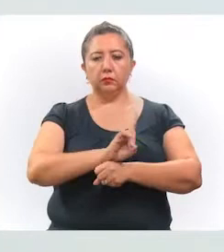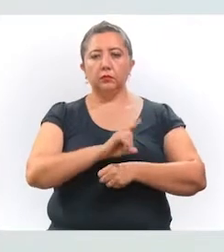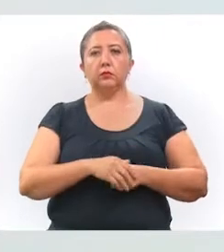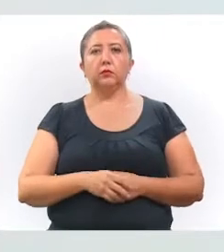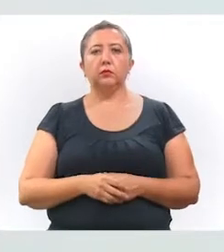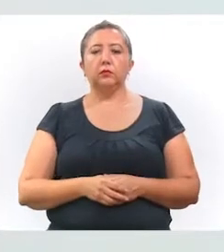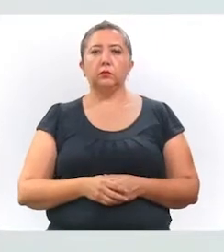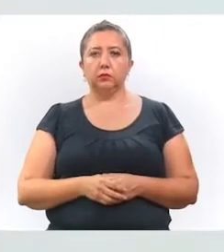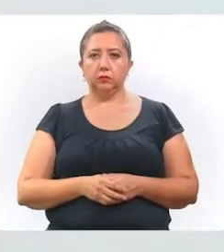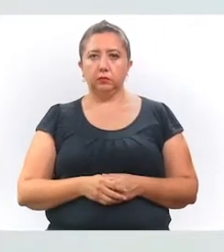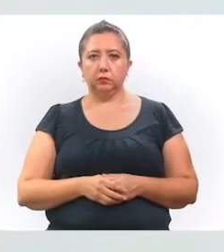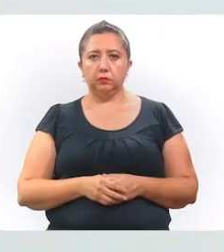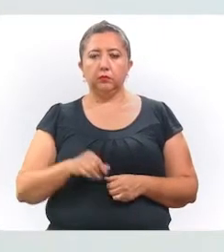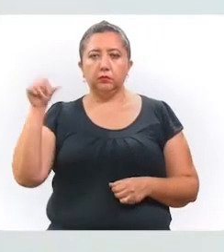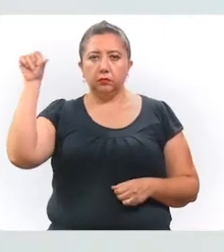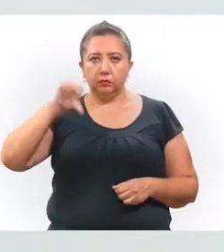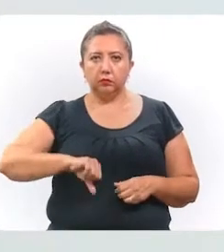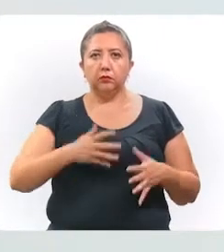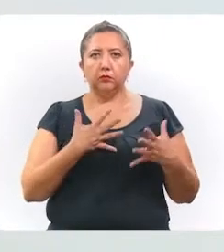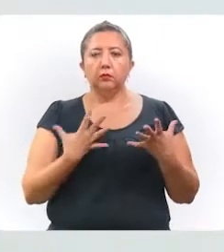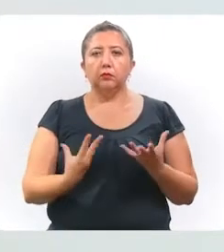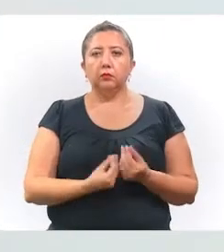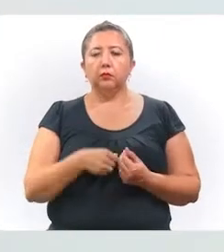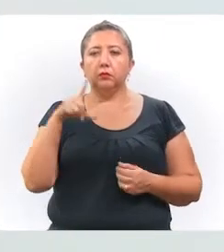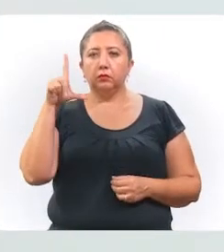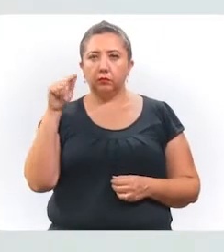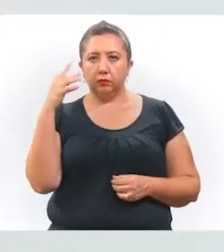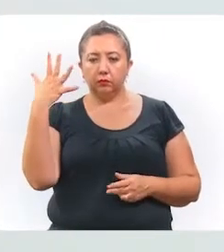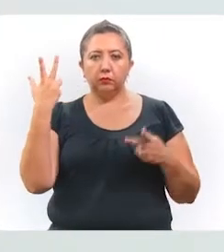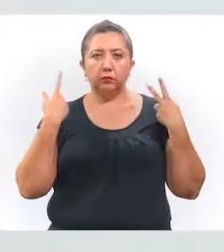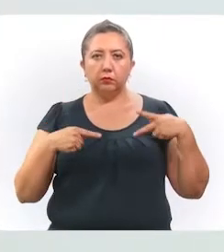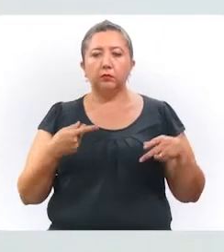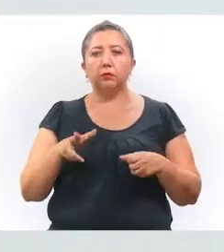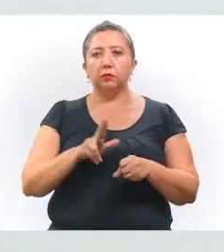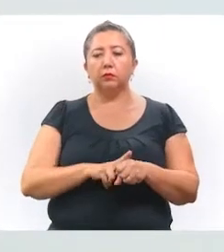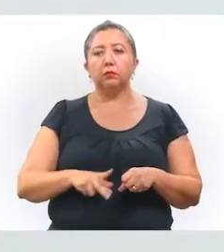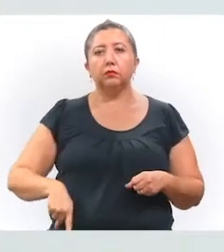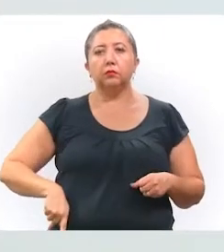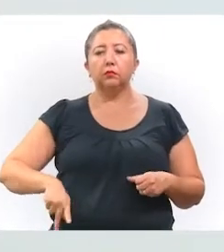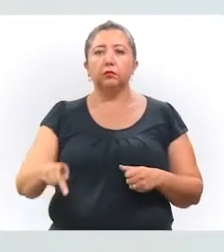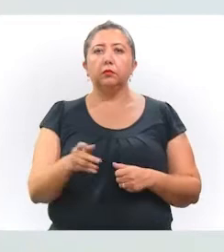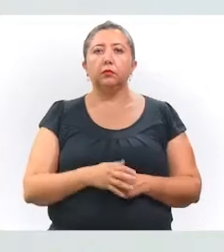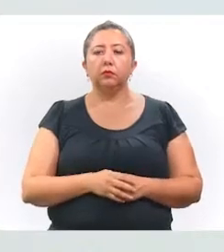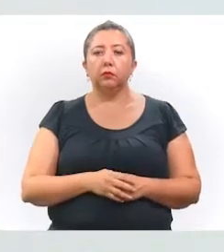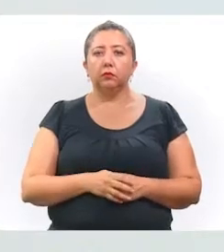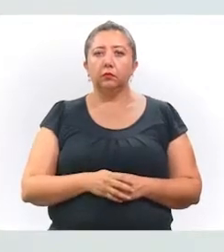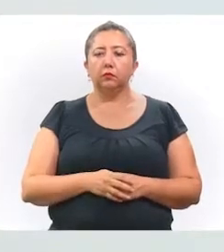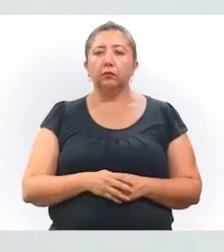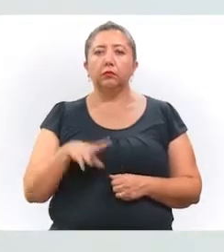ingresos diarios. El día de hoy tenemos 75 pacientes en hospitales públicos.